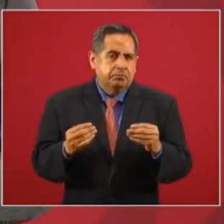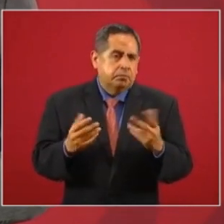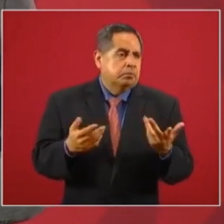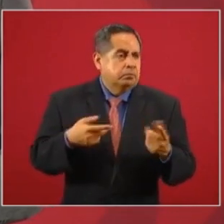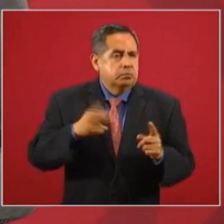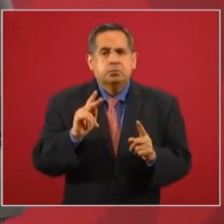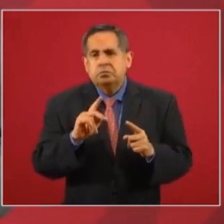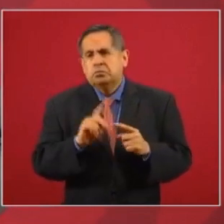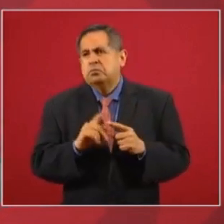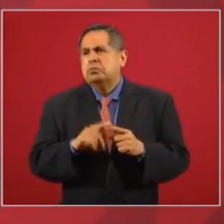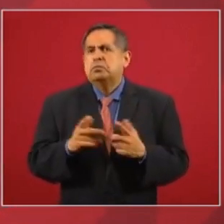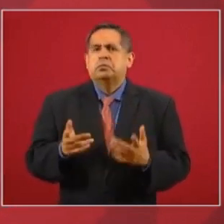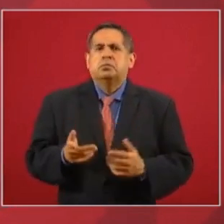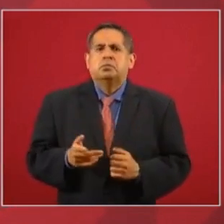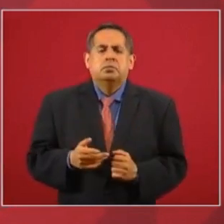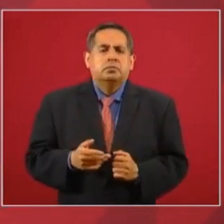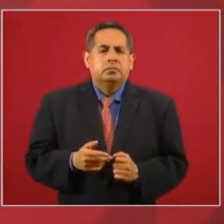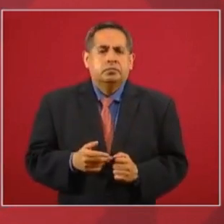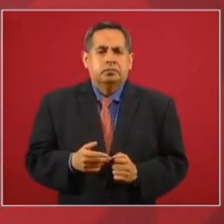Estamos